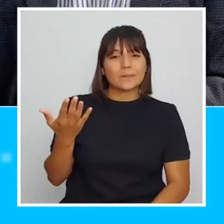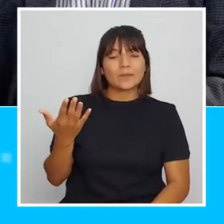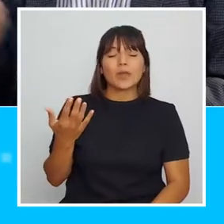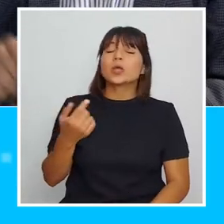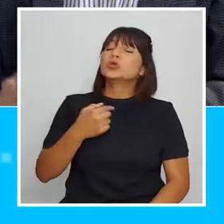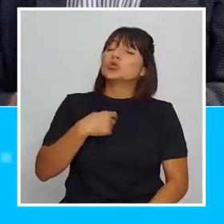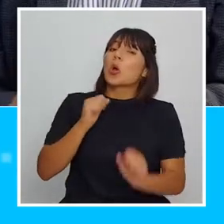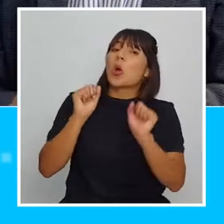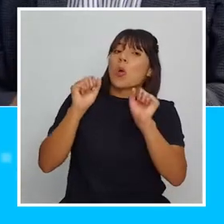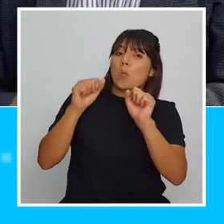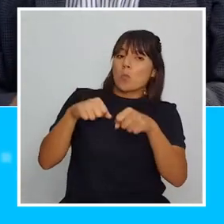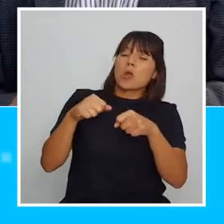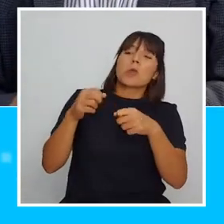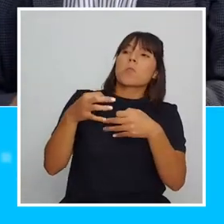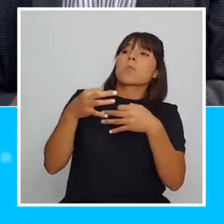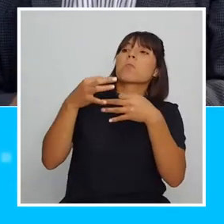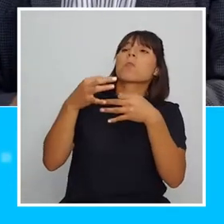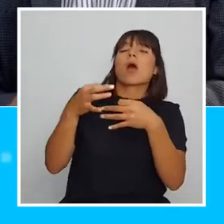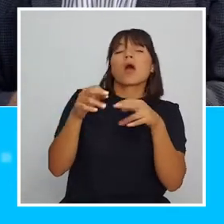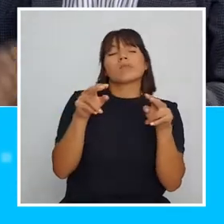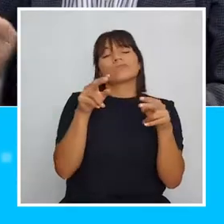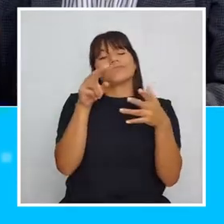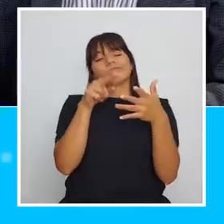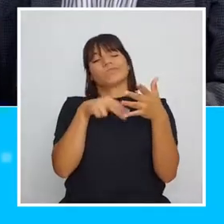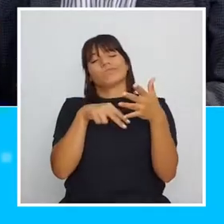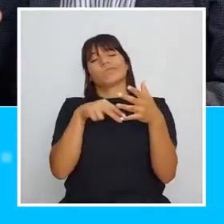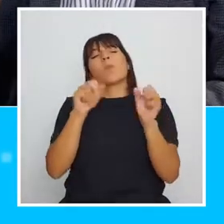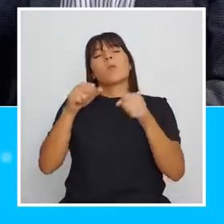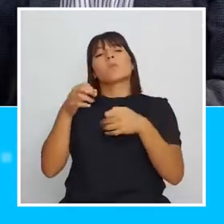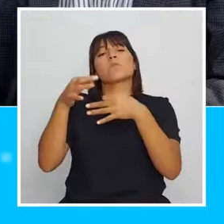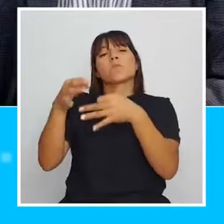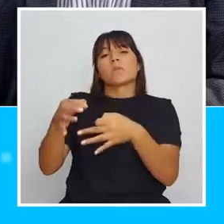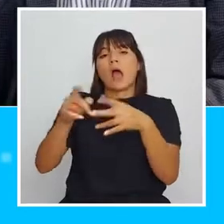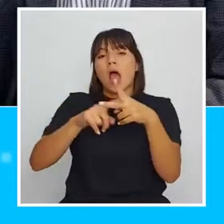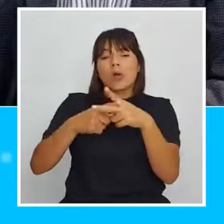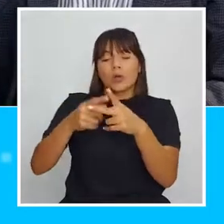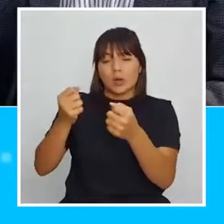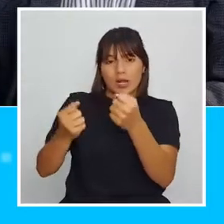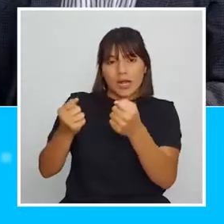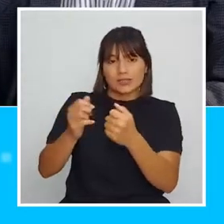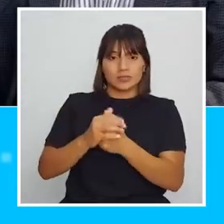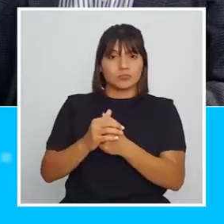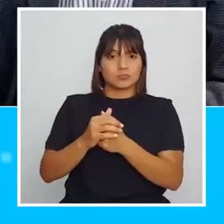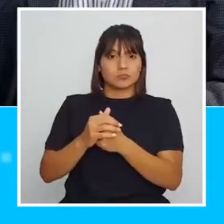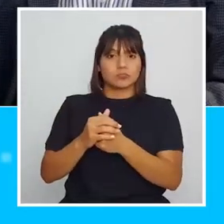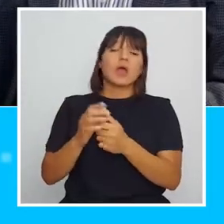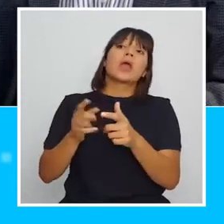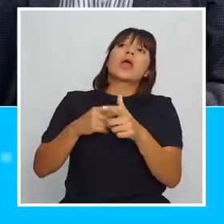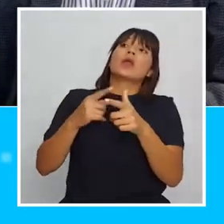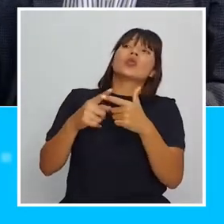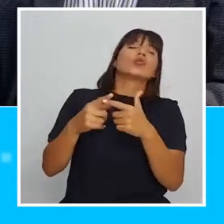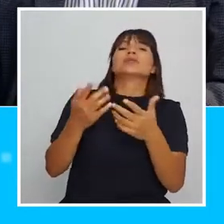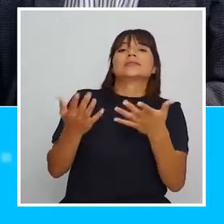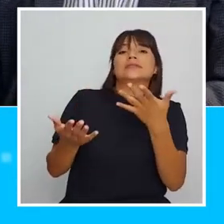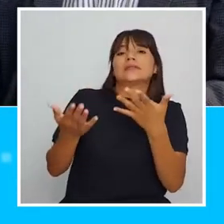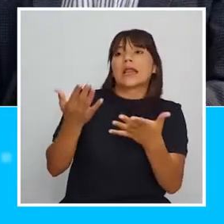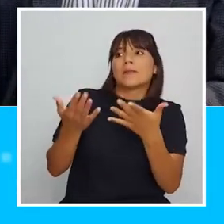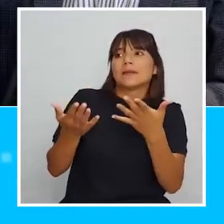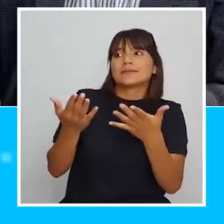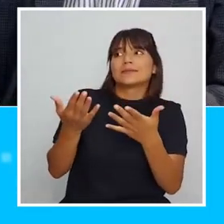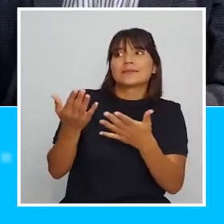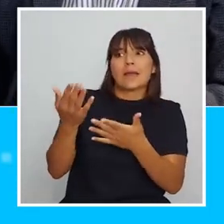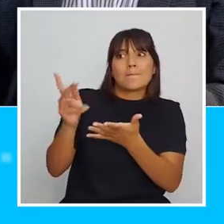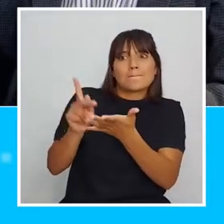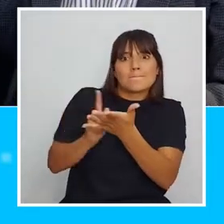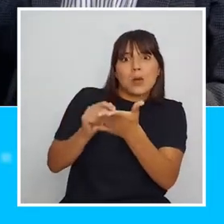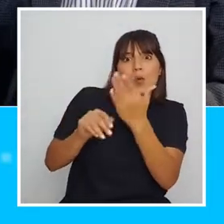puedo posponer el arreglo del carro. Además, puede ser que la plata de enero no me alcance, pero el arreglo hay que hacérselo.